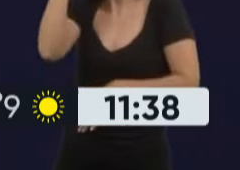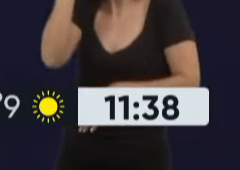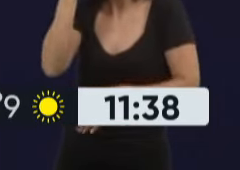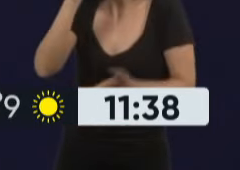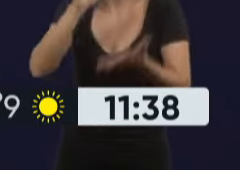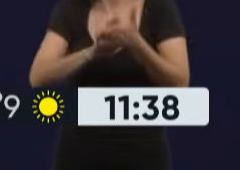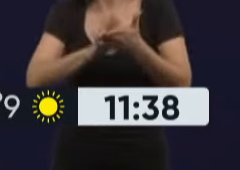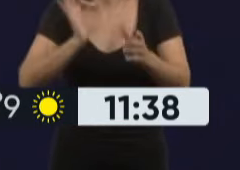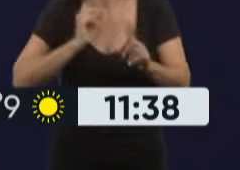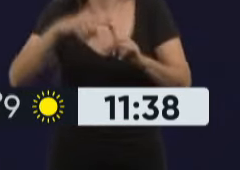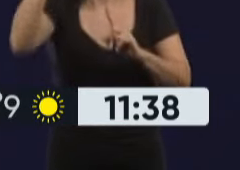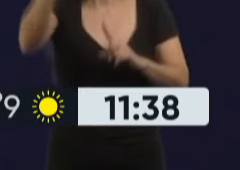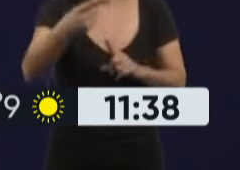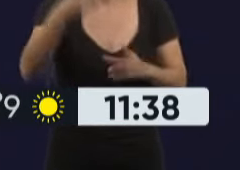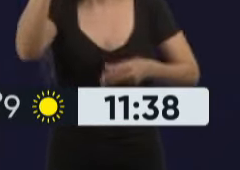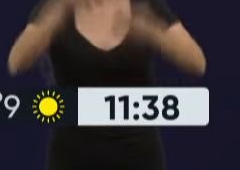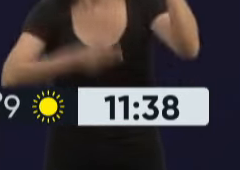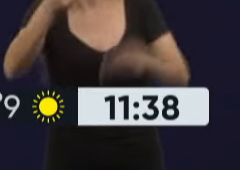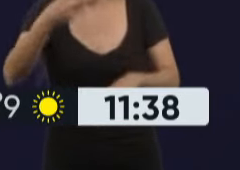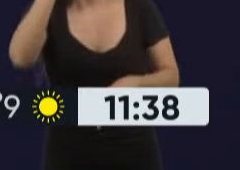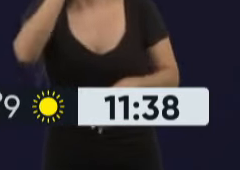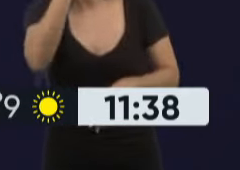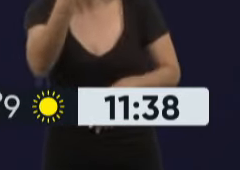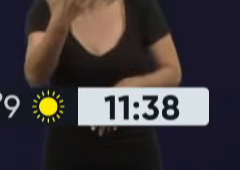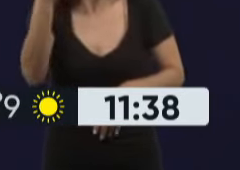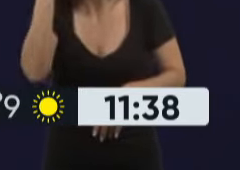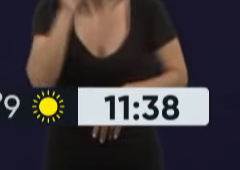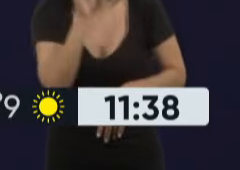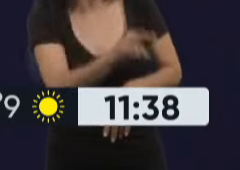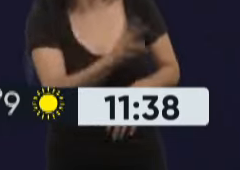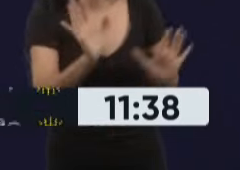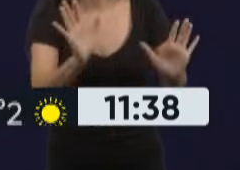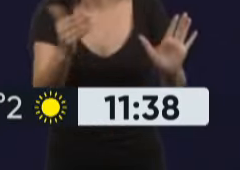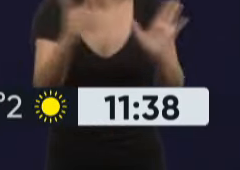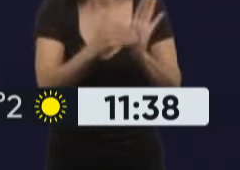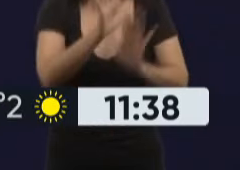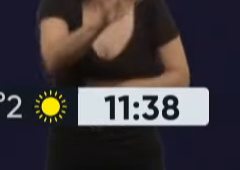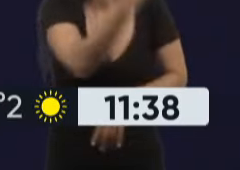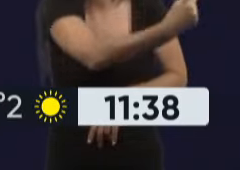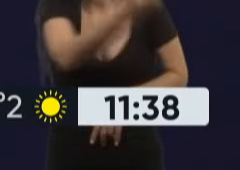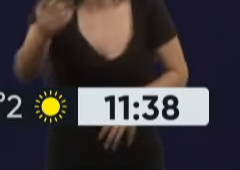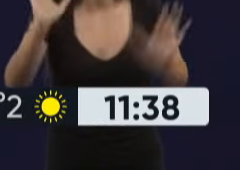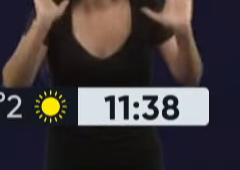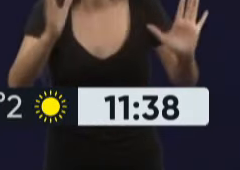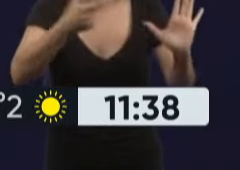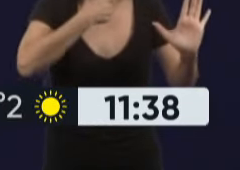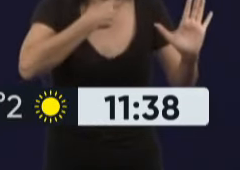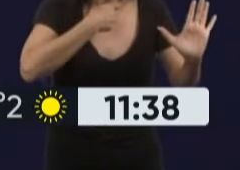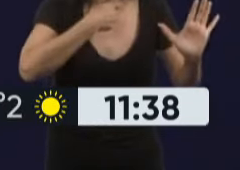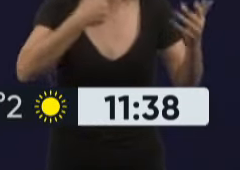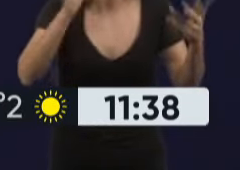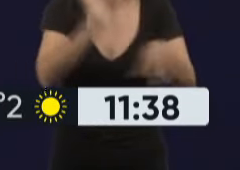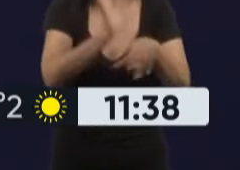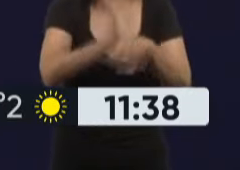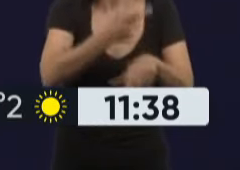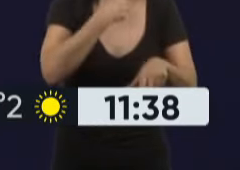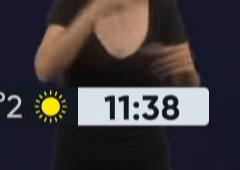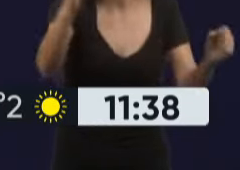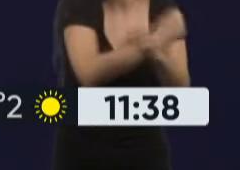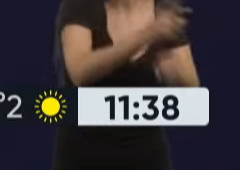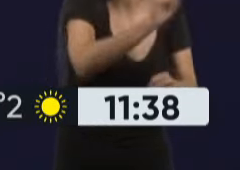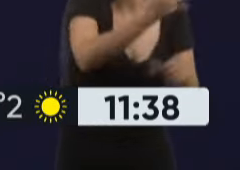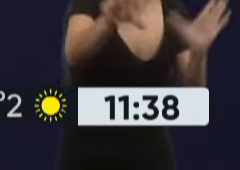2025 a ver cada uno hará lo que si lo quieren dejar al presidente m sin presupuesto Y esa es la decisión